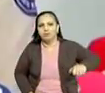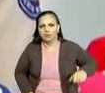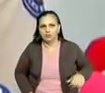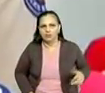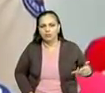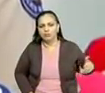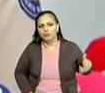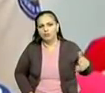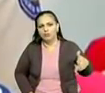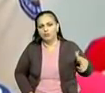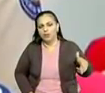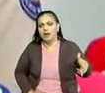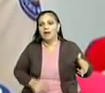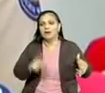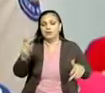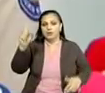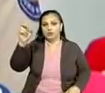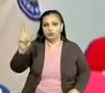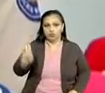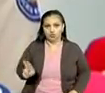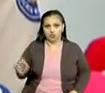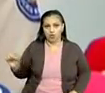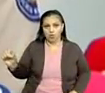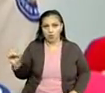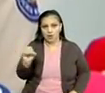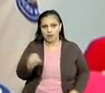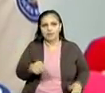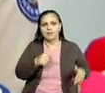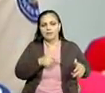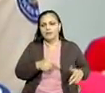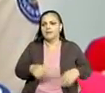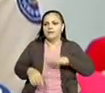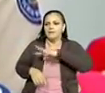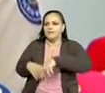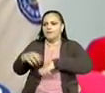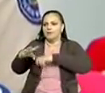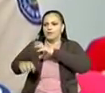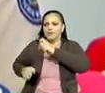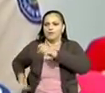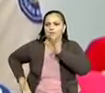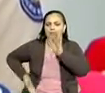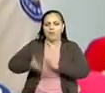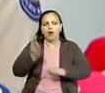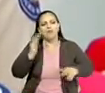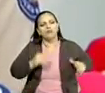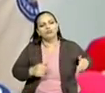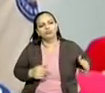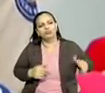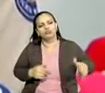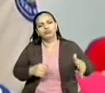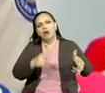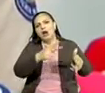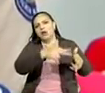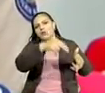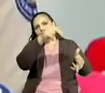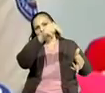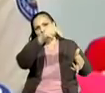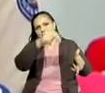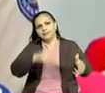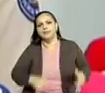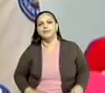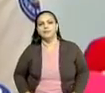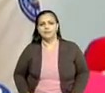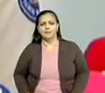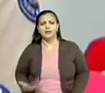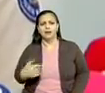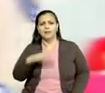En este caso, se recuperan los bienes de las personas que fueron víctimas de este ilícito y fueron puestos a órdenes de la autoridad